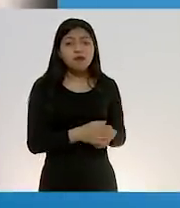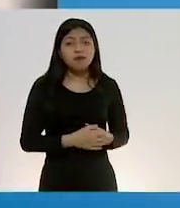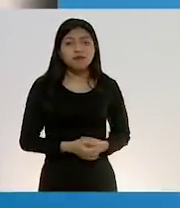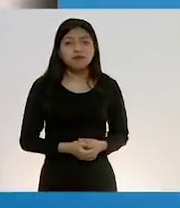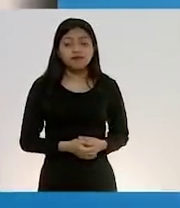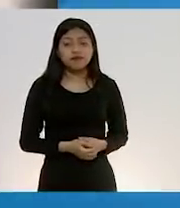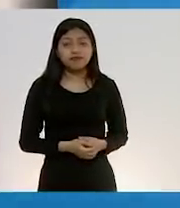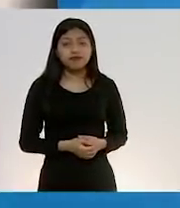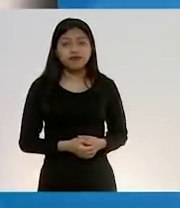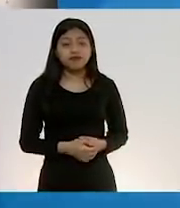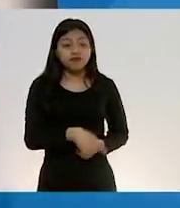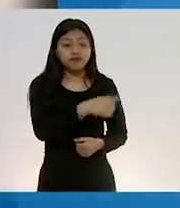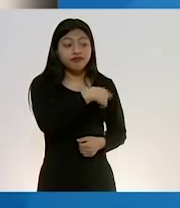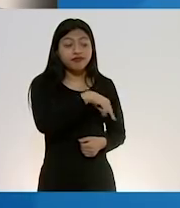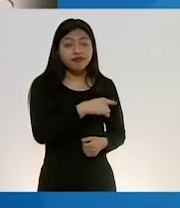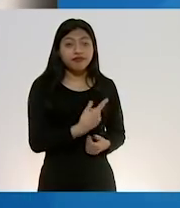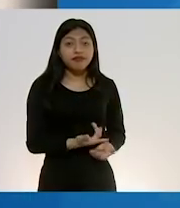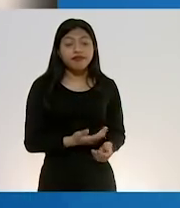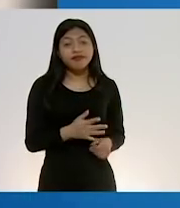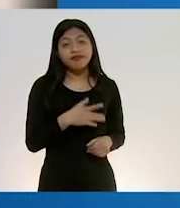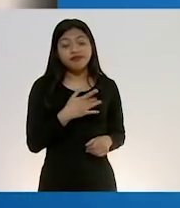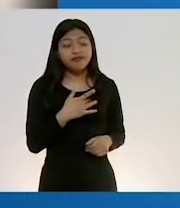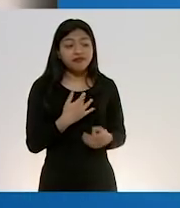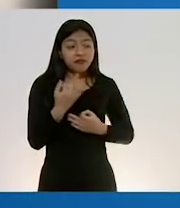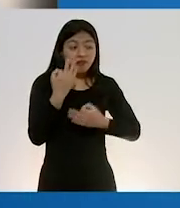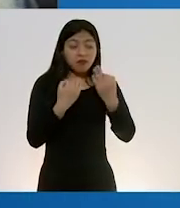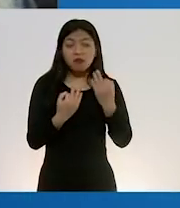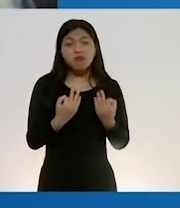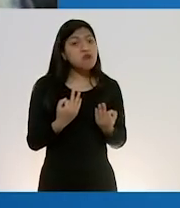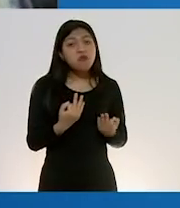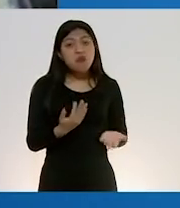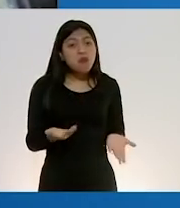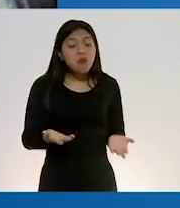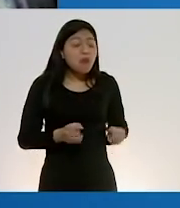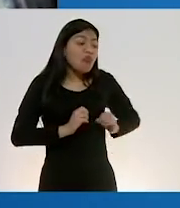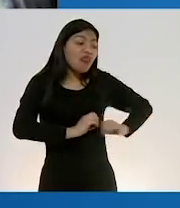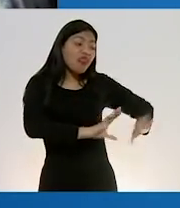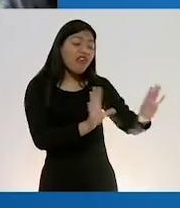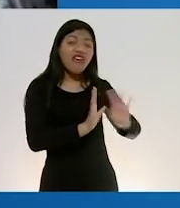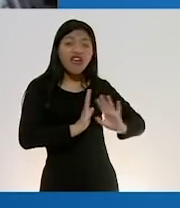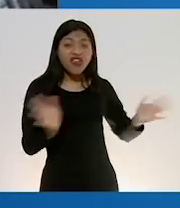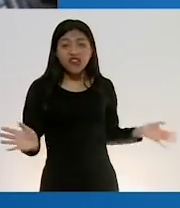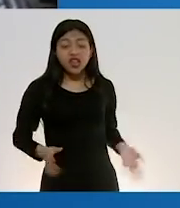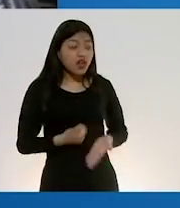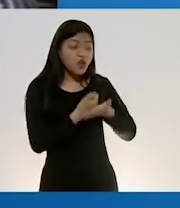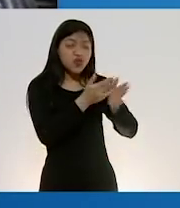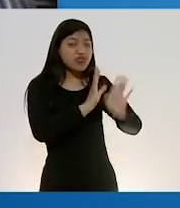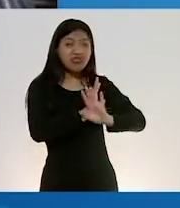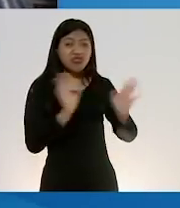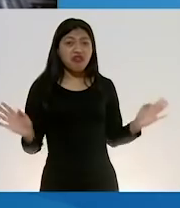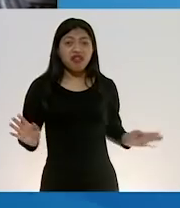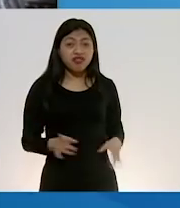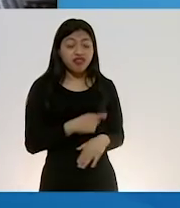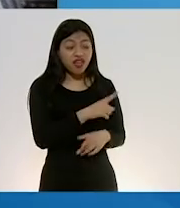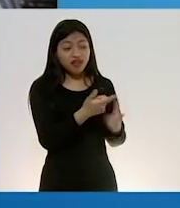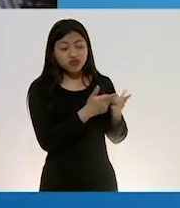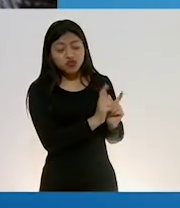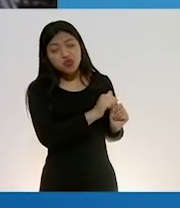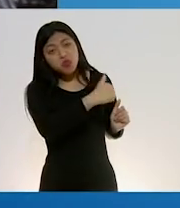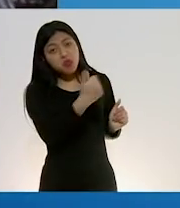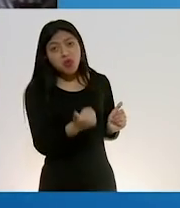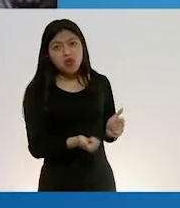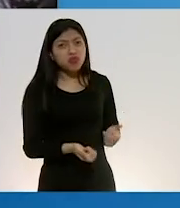se conforman con el simple dicho de los interesados. No exigen pruebas, ni les arguyen, ni aunque sepan que son de clase distinta,